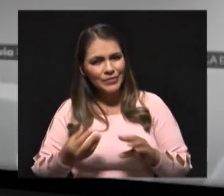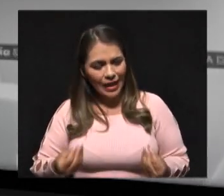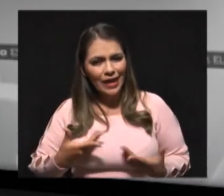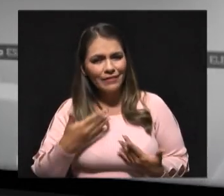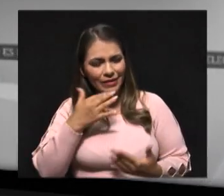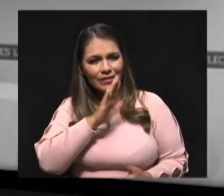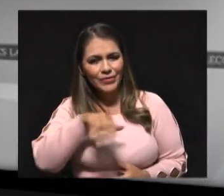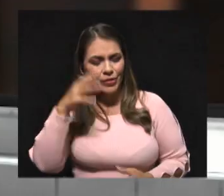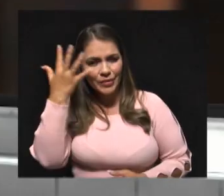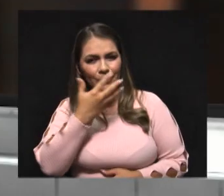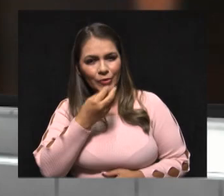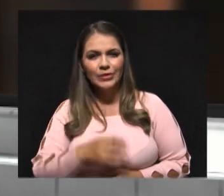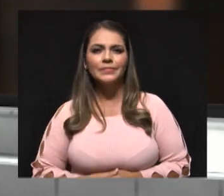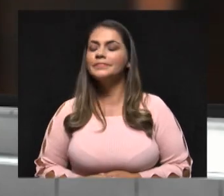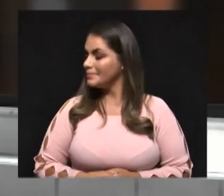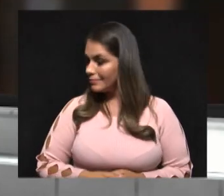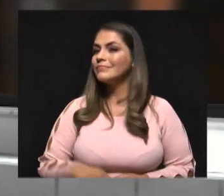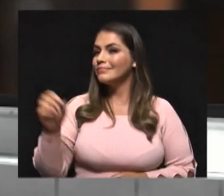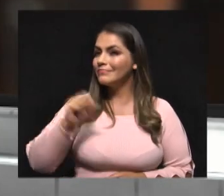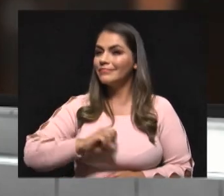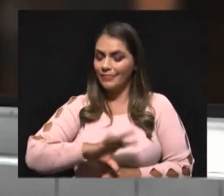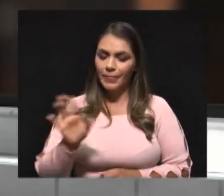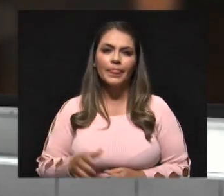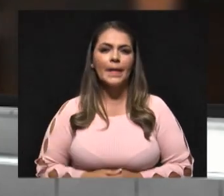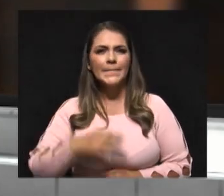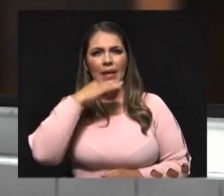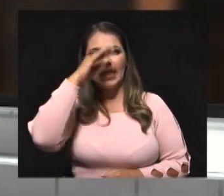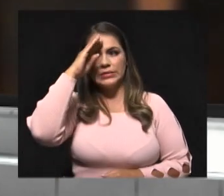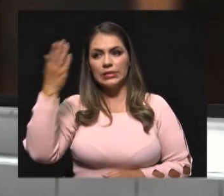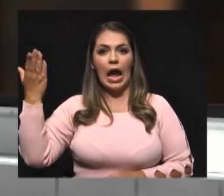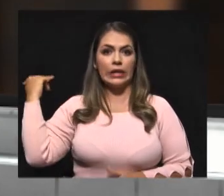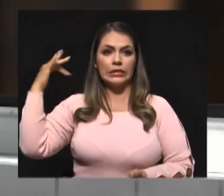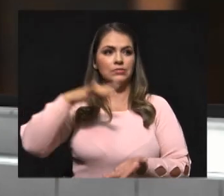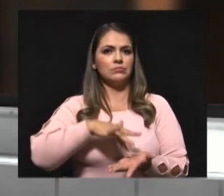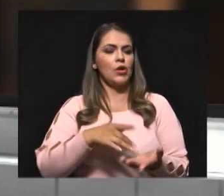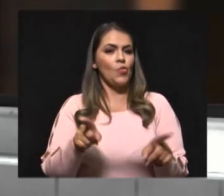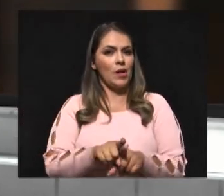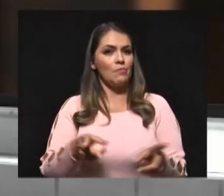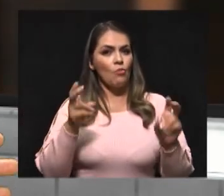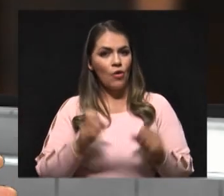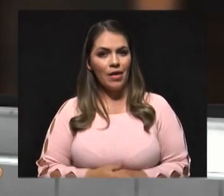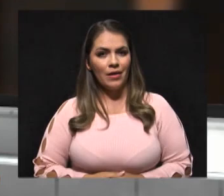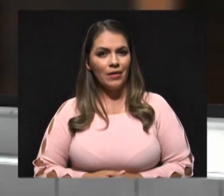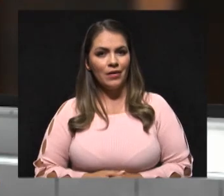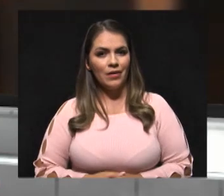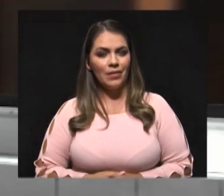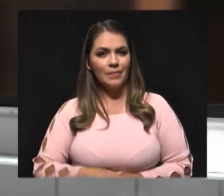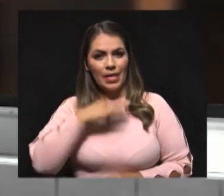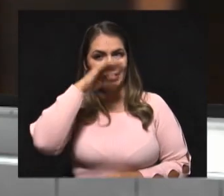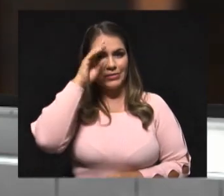totalmente además porque hubo un momento en que venir a medellín era de moda y ahora de modas venir a antioquia